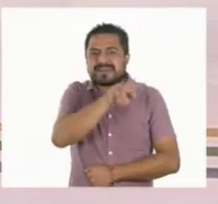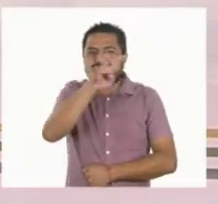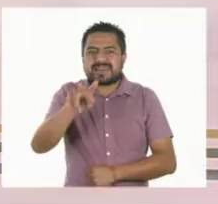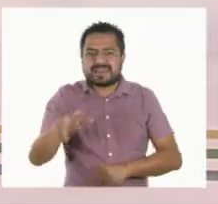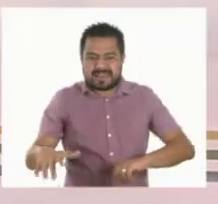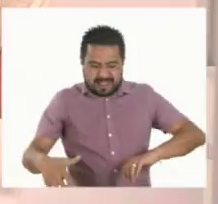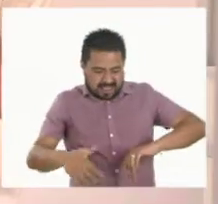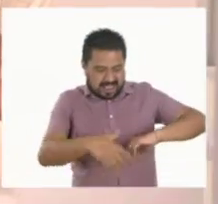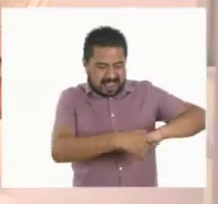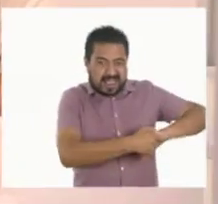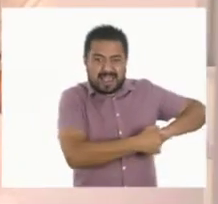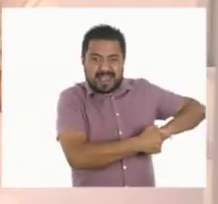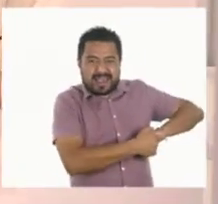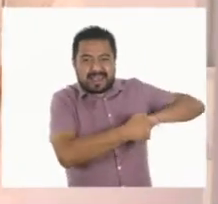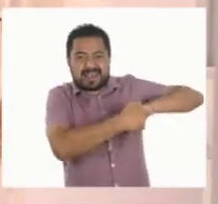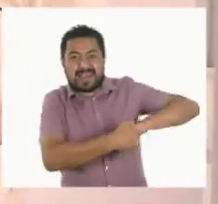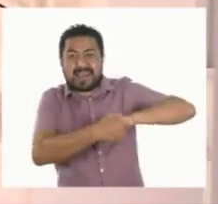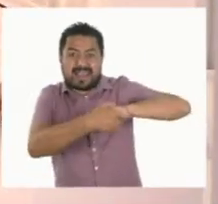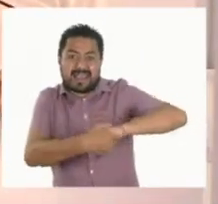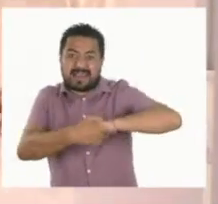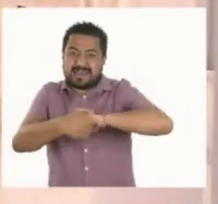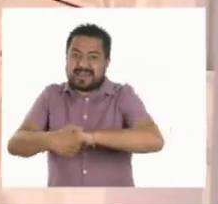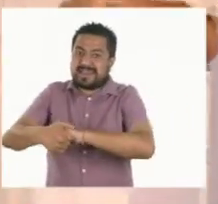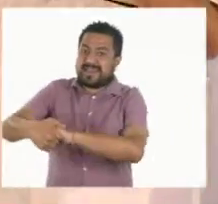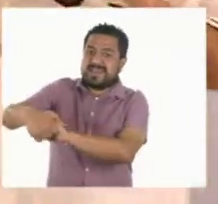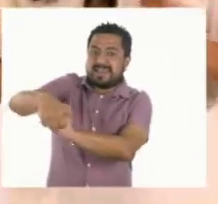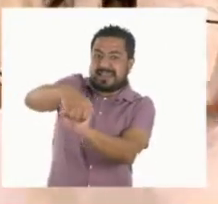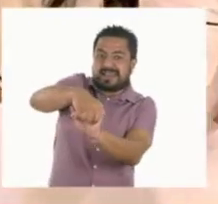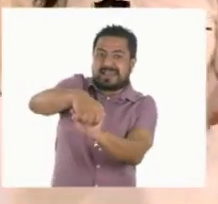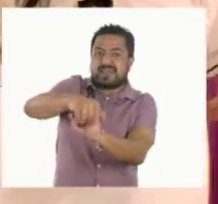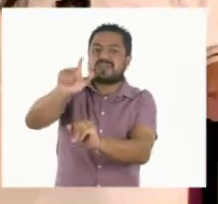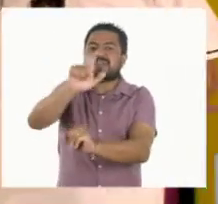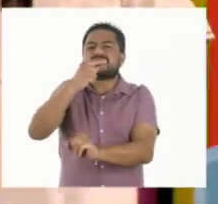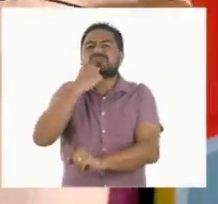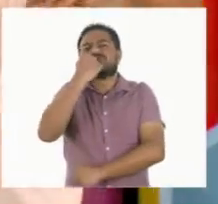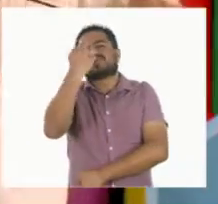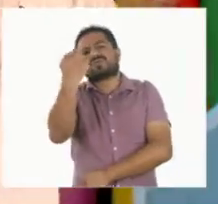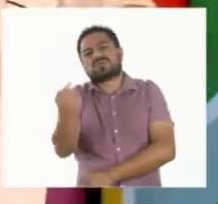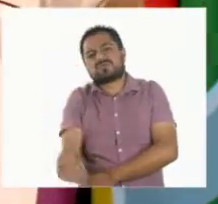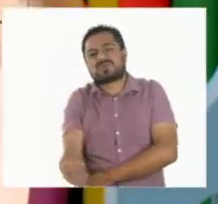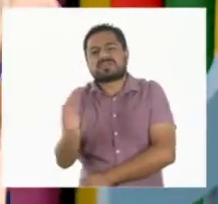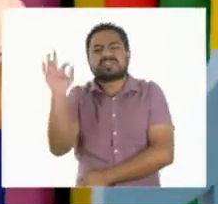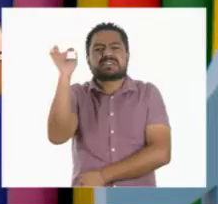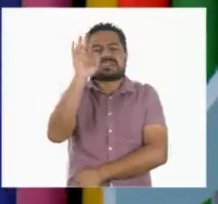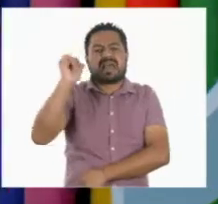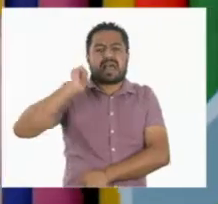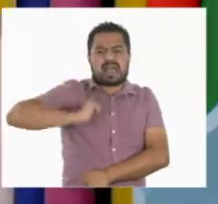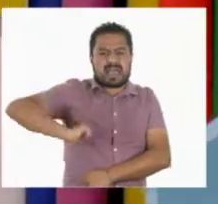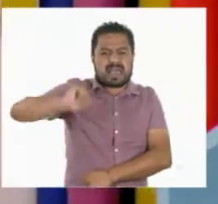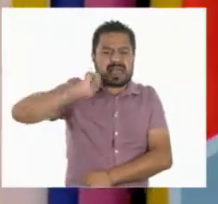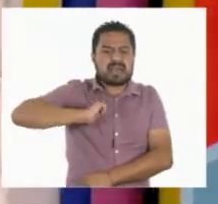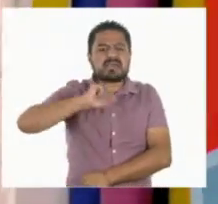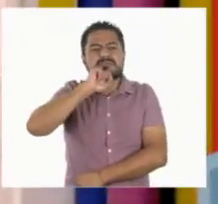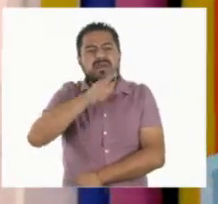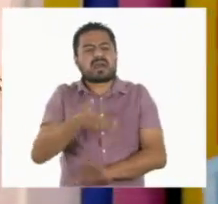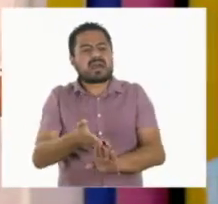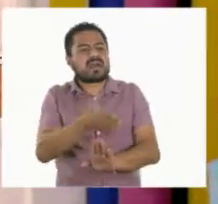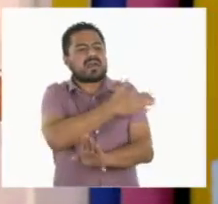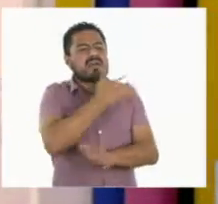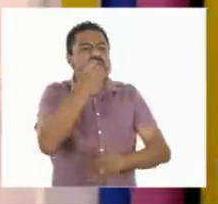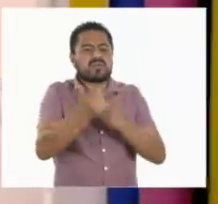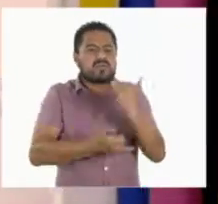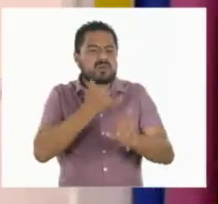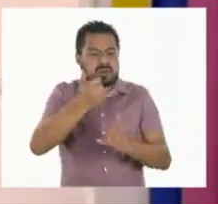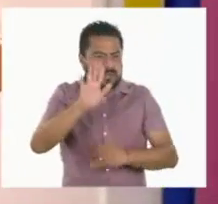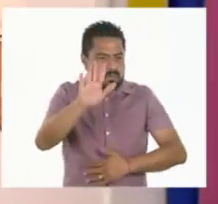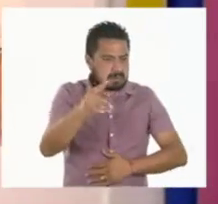la mar. Ah, claro que sí. Esa, cuando yo era chico, y supongo que antes que de mí también, la jugábamos así